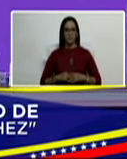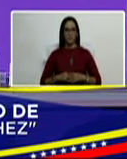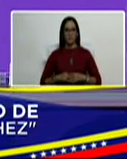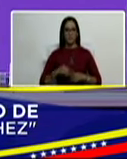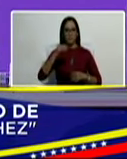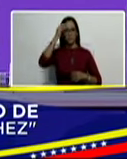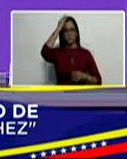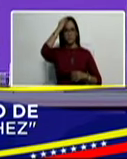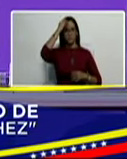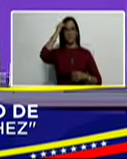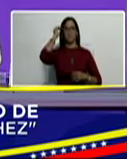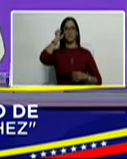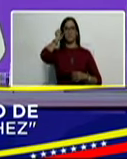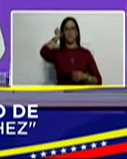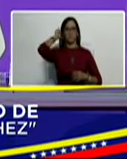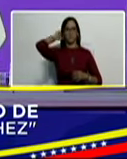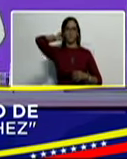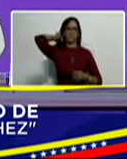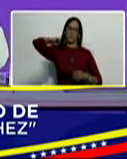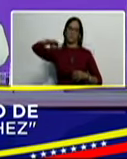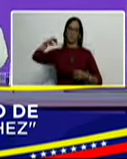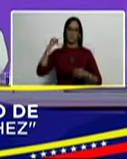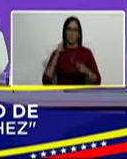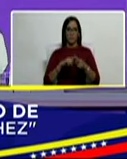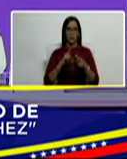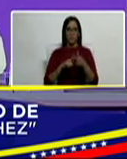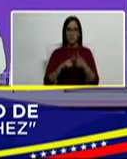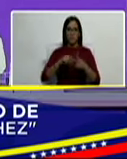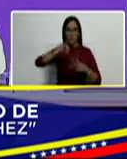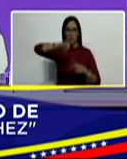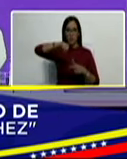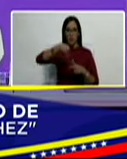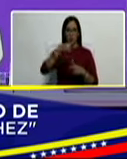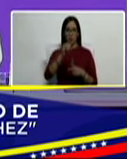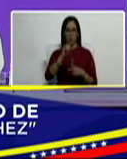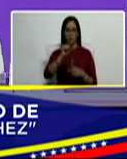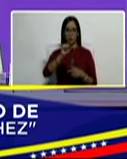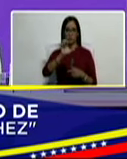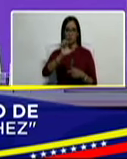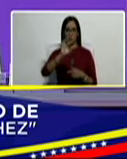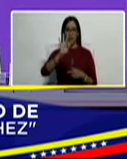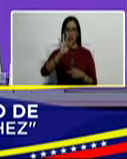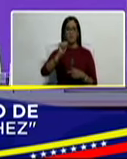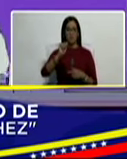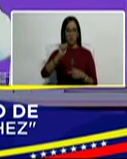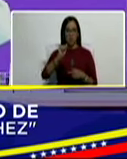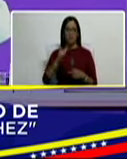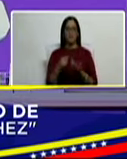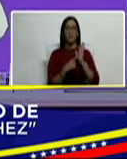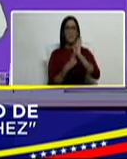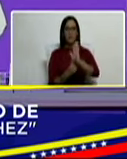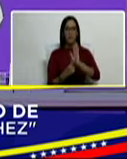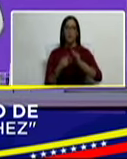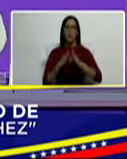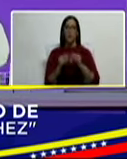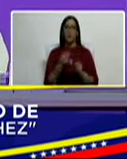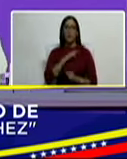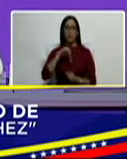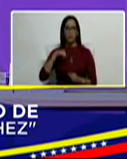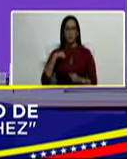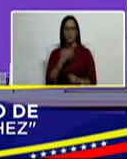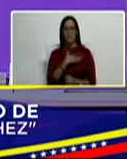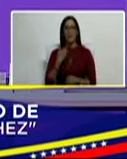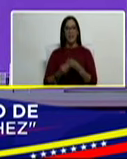Así que Josefa Joaquina Sánchez representa todo lo que nosotros queremos